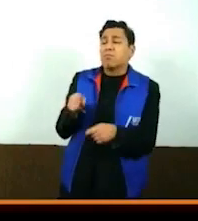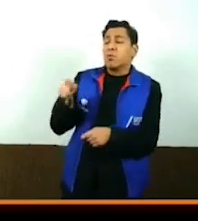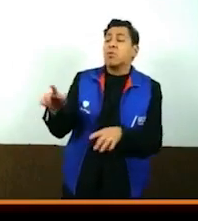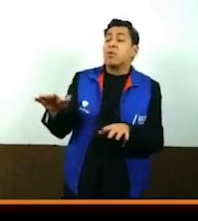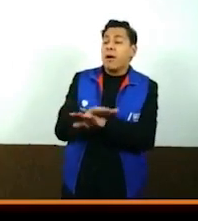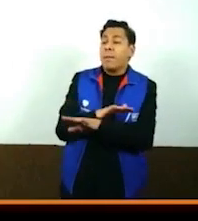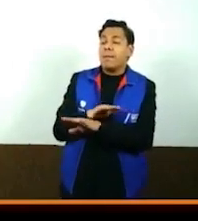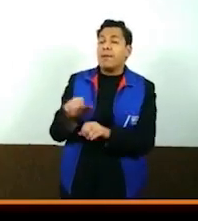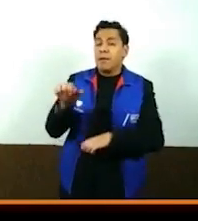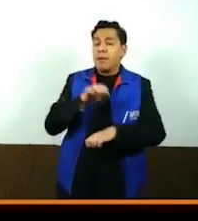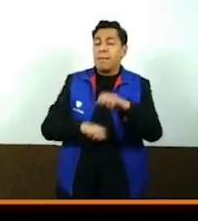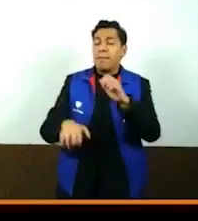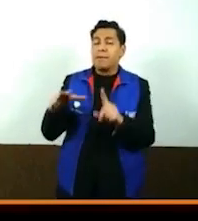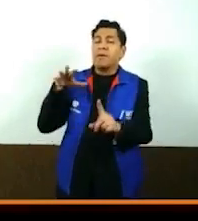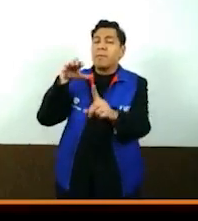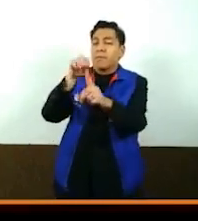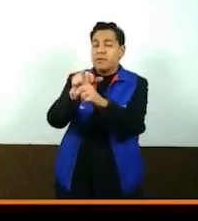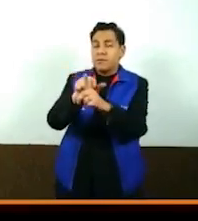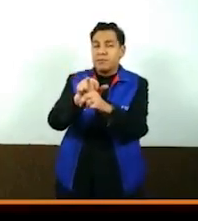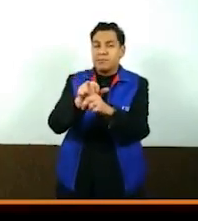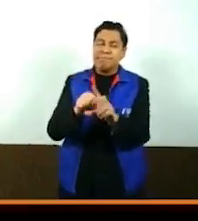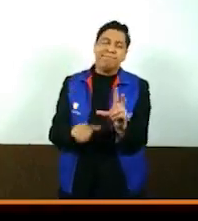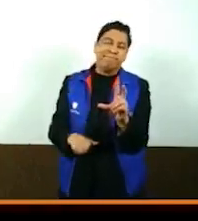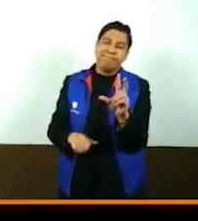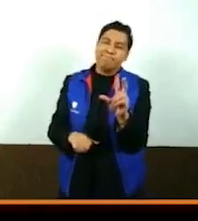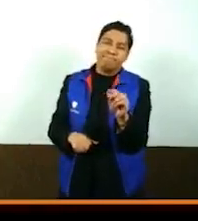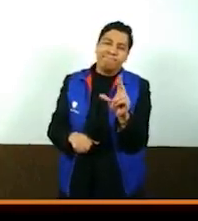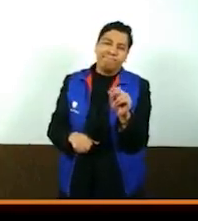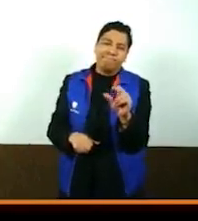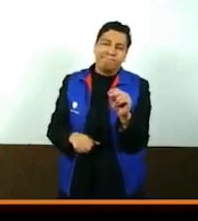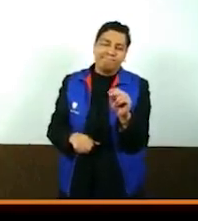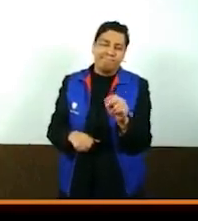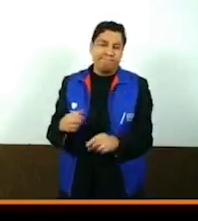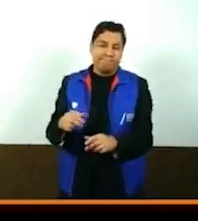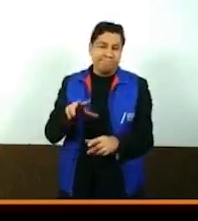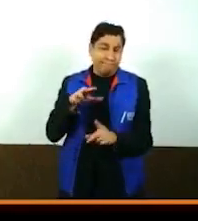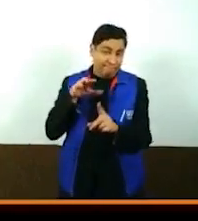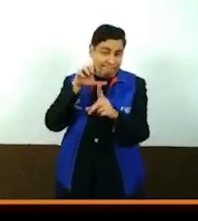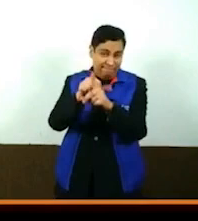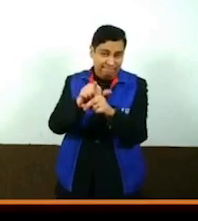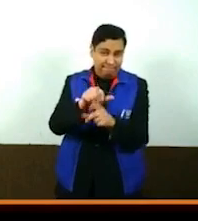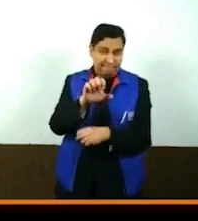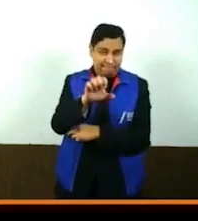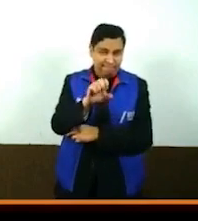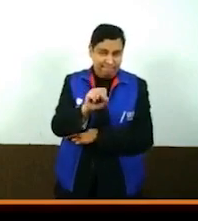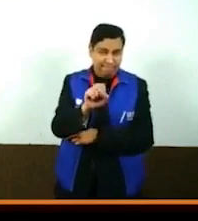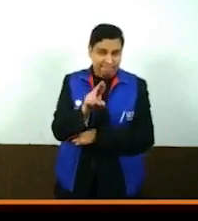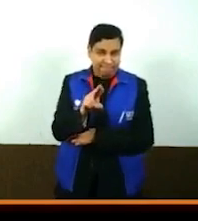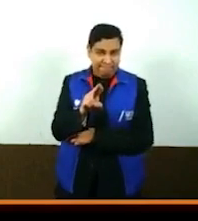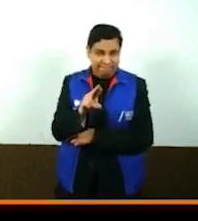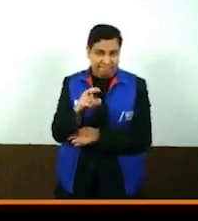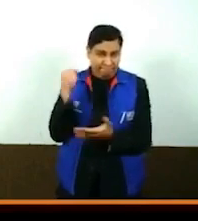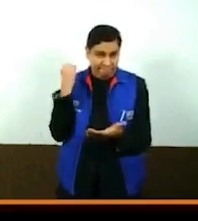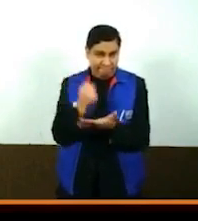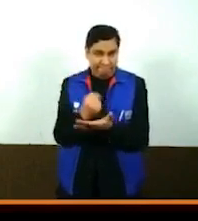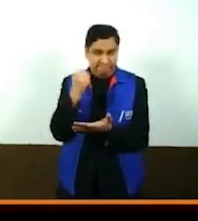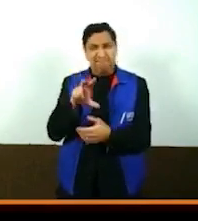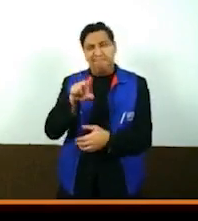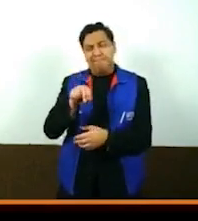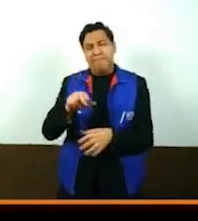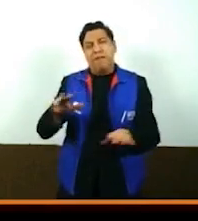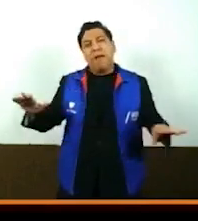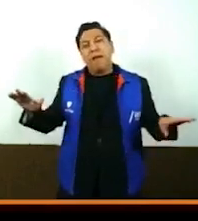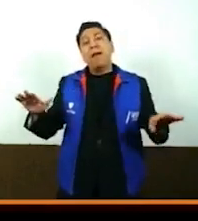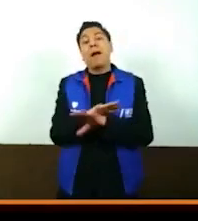tiene que conseguir una meta, que es tener el distintivo. La meta no es tener el distintivo, la meta es transformar a la